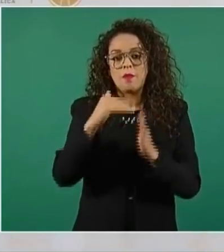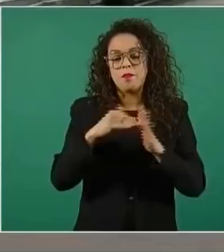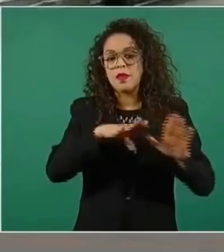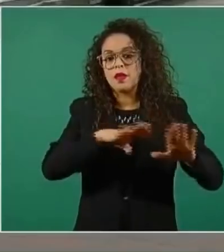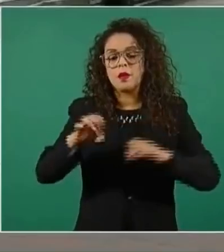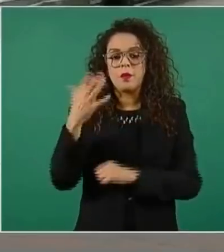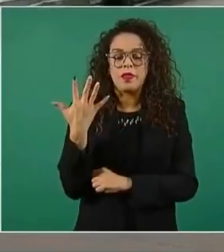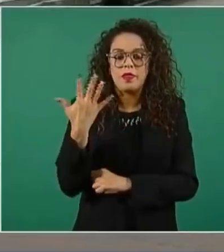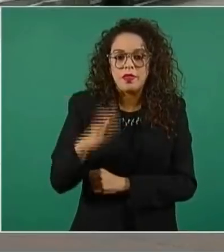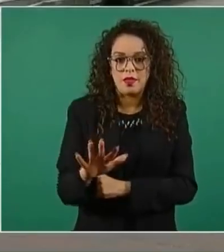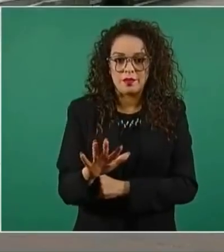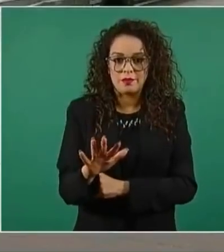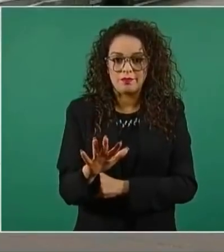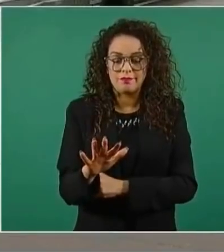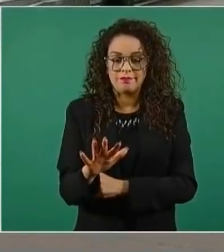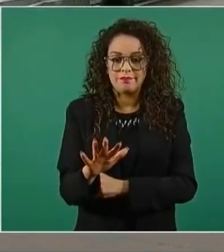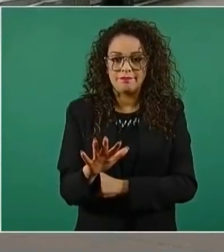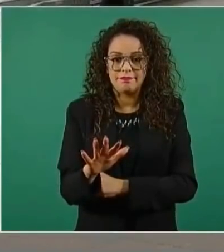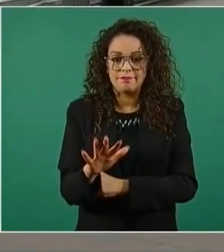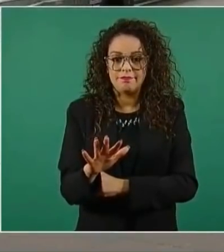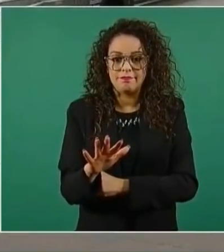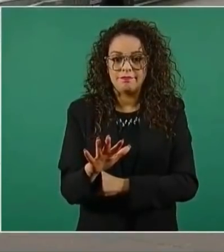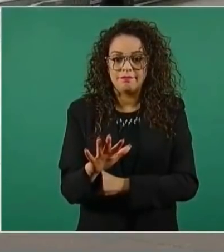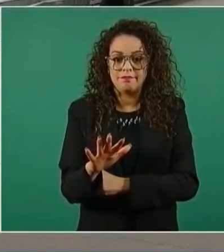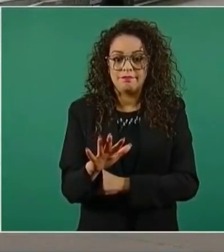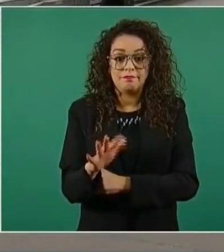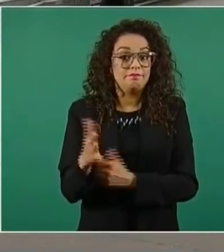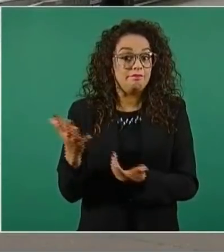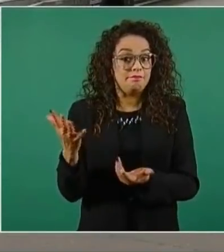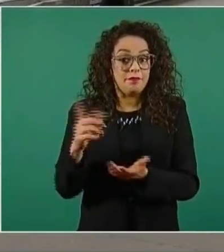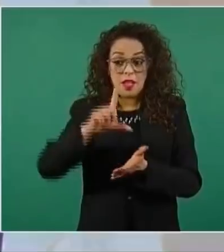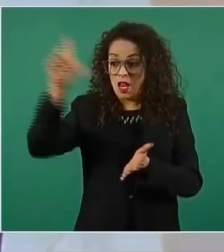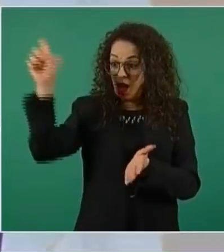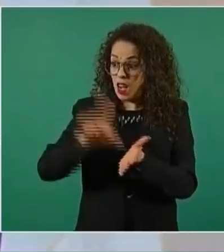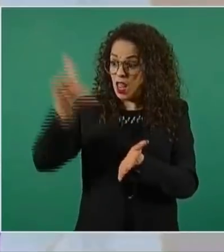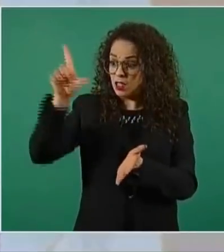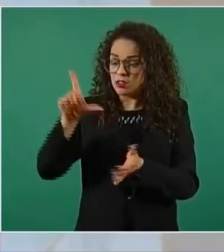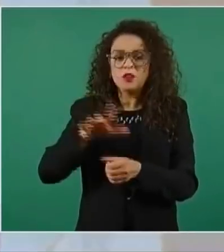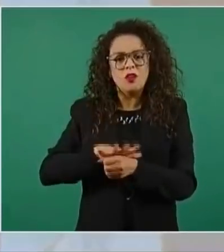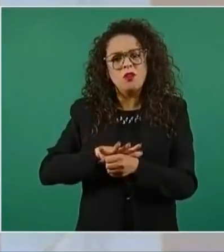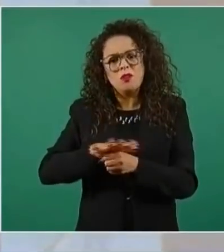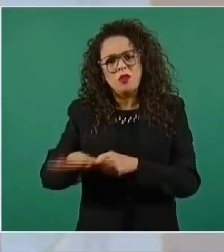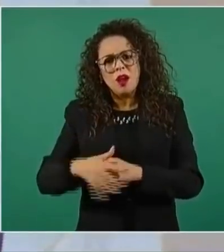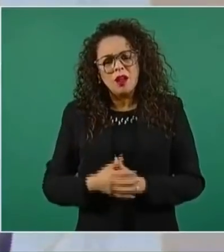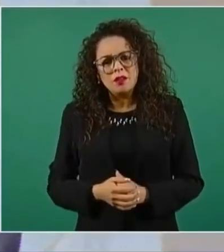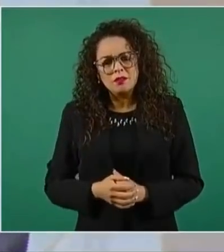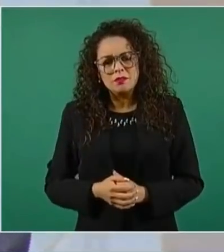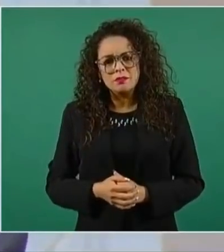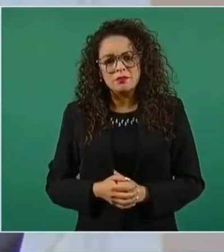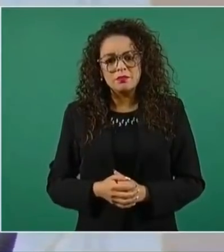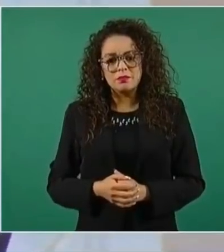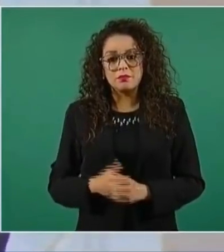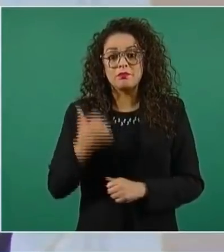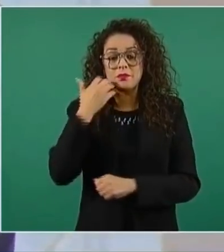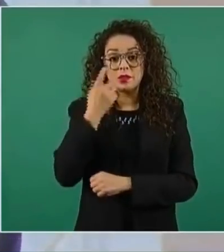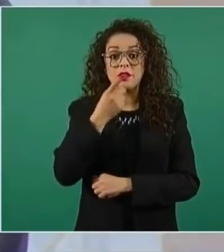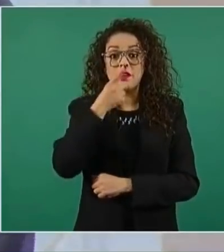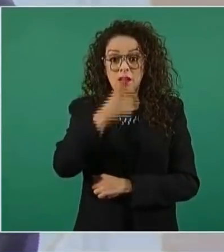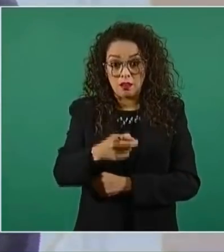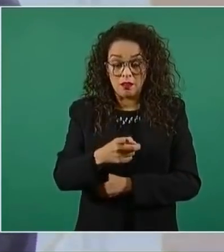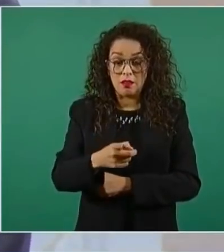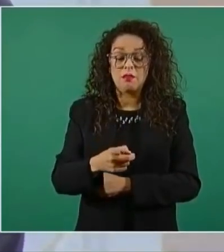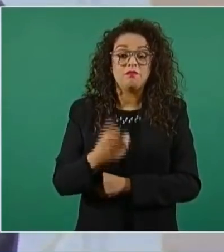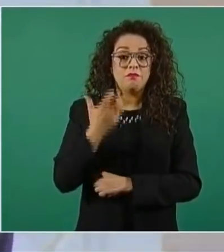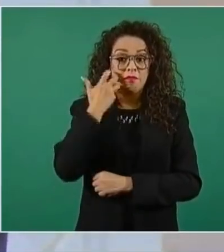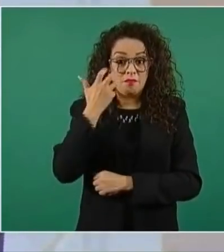De modo que la gran lección de la llamada conquista es que nada justifica imponer por la fuerza